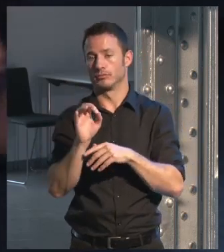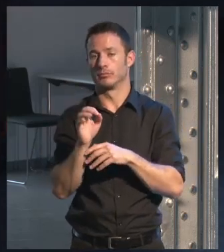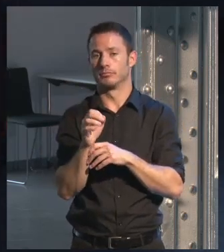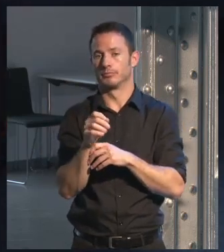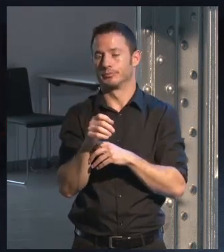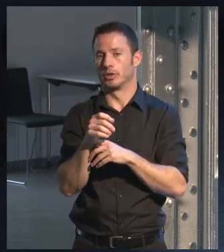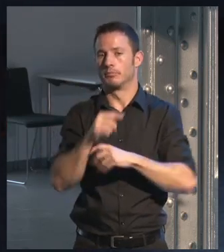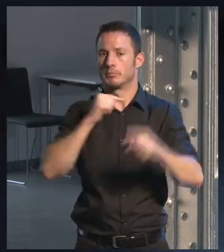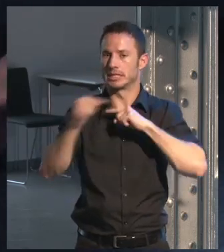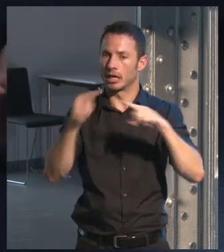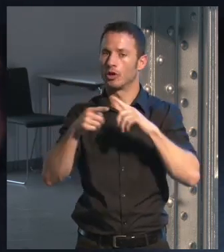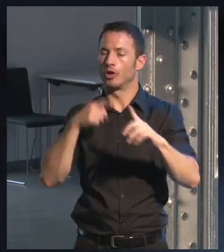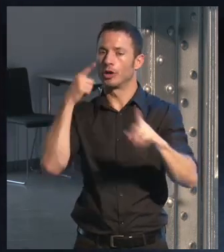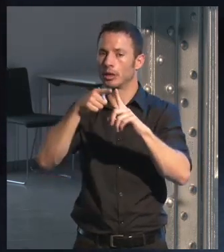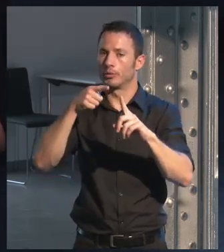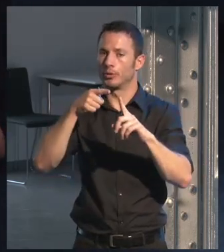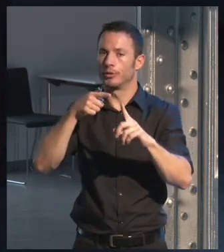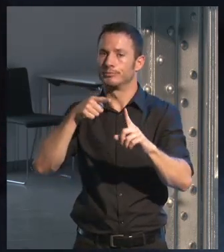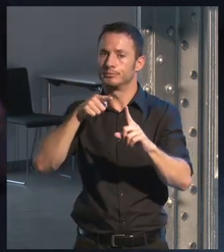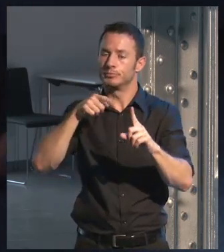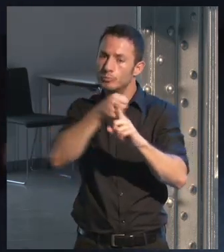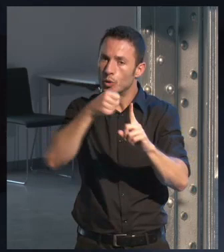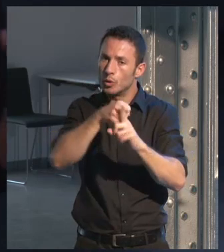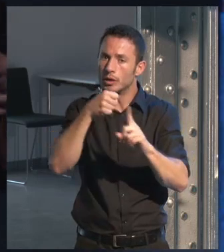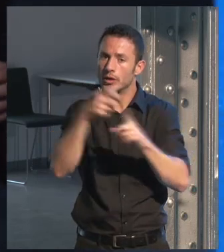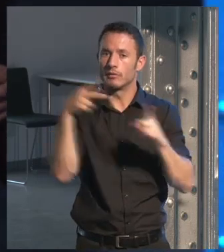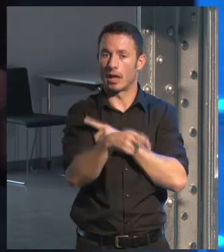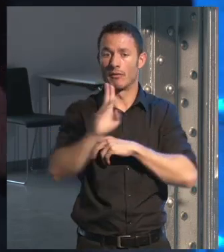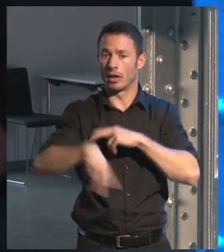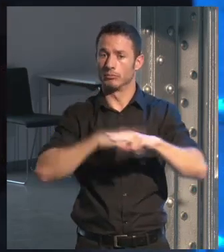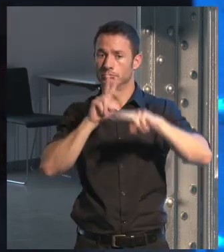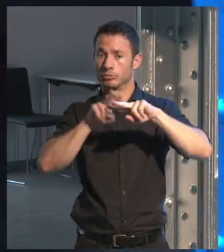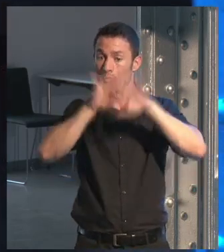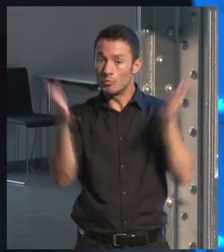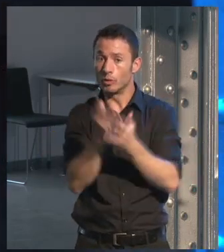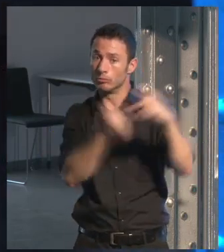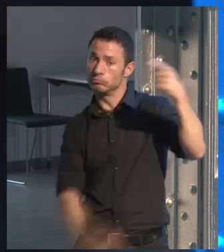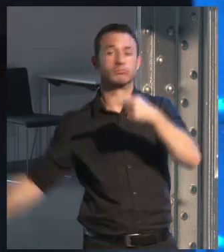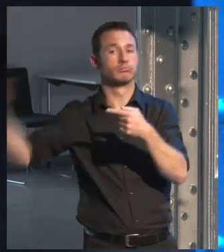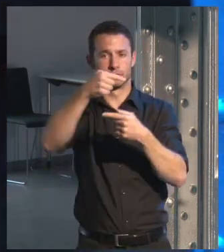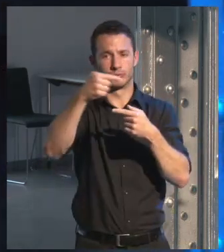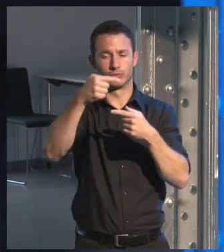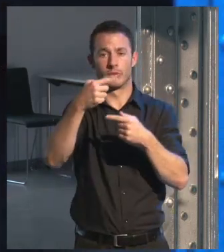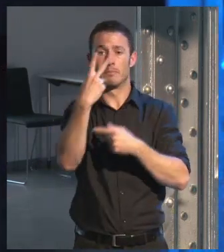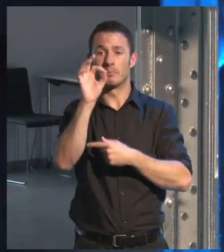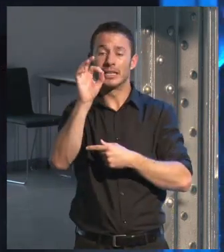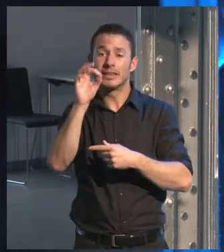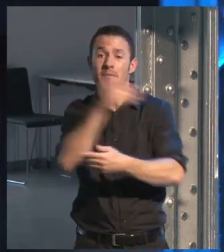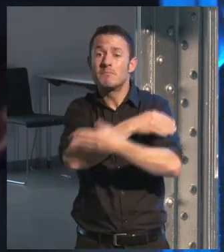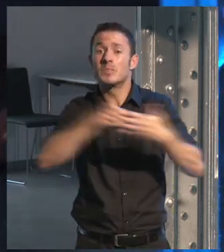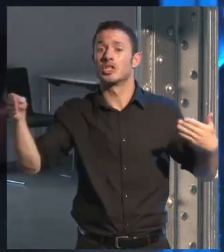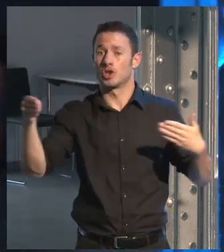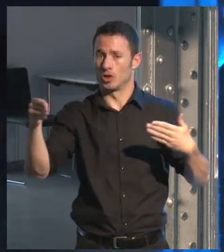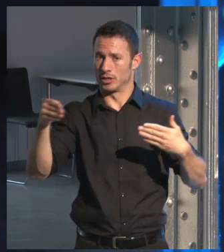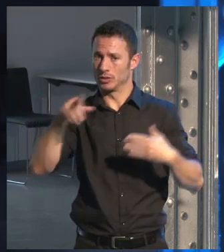el ciberbullying, pero se nos fue de las manos y de repente nos convertimos en trending topic mundial, alcanzamos 20 millones de impactos y